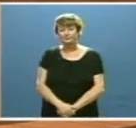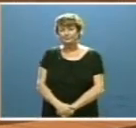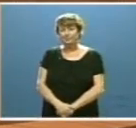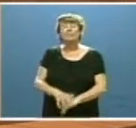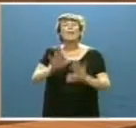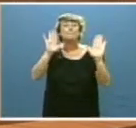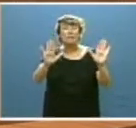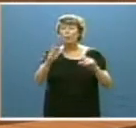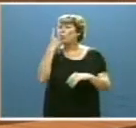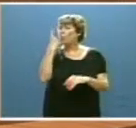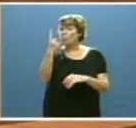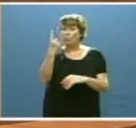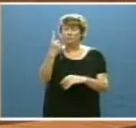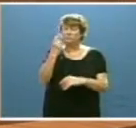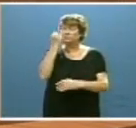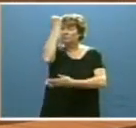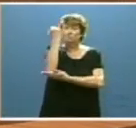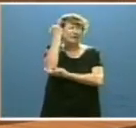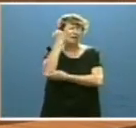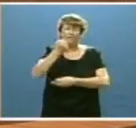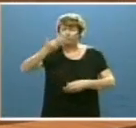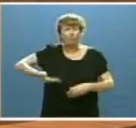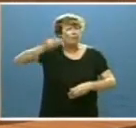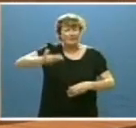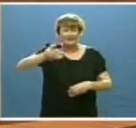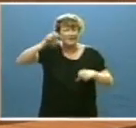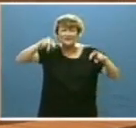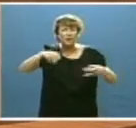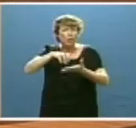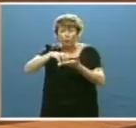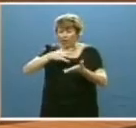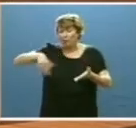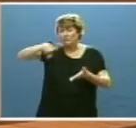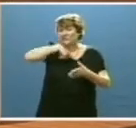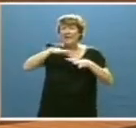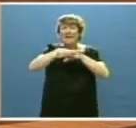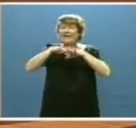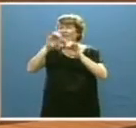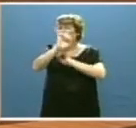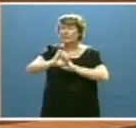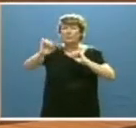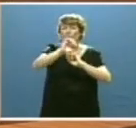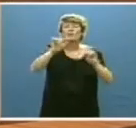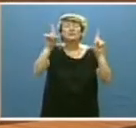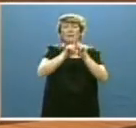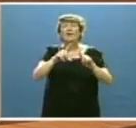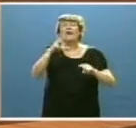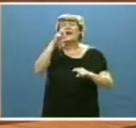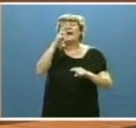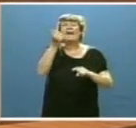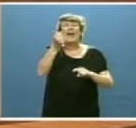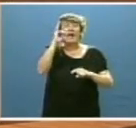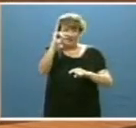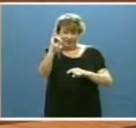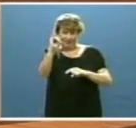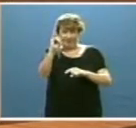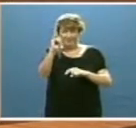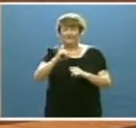pero uno de los pilares fundamentales sin duda de nuestra red de protección es la renta garantizada de ciudadanía